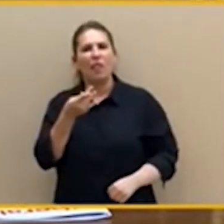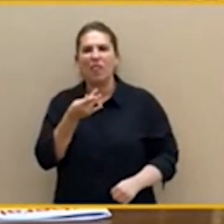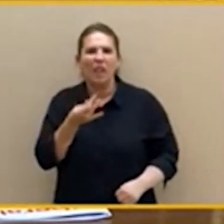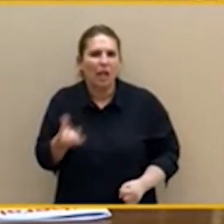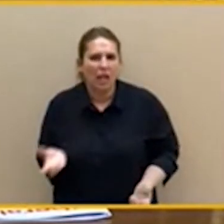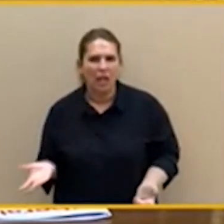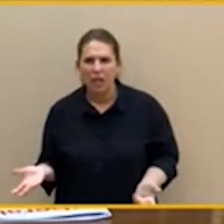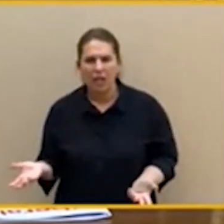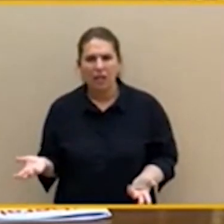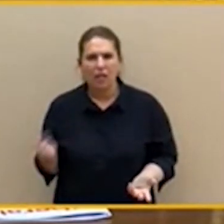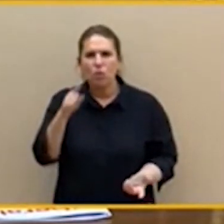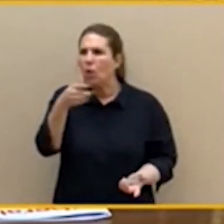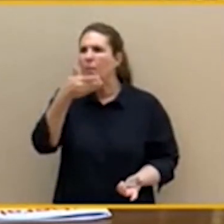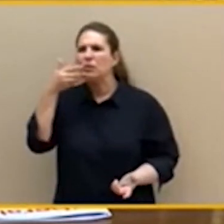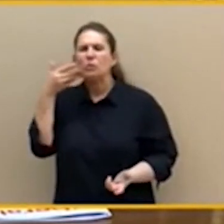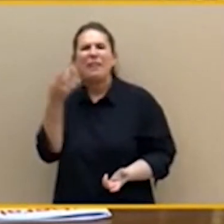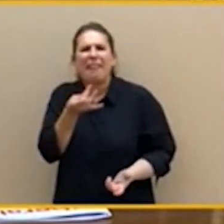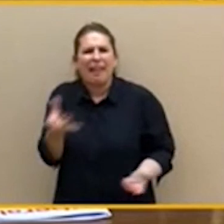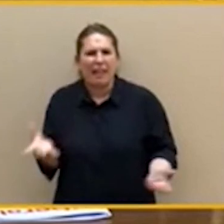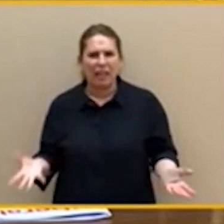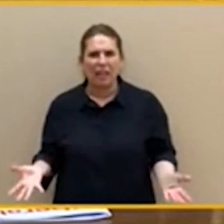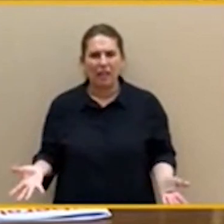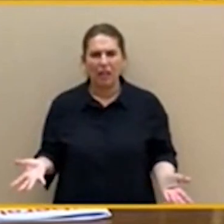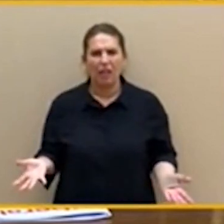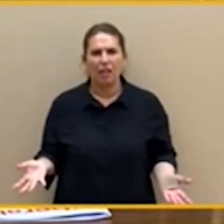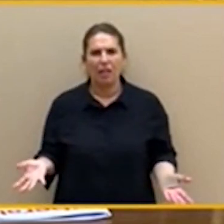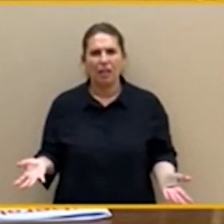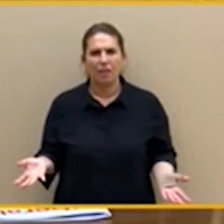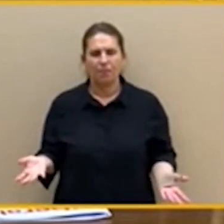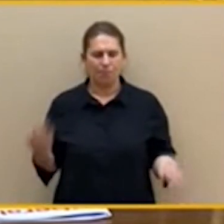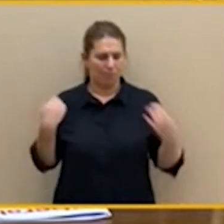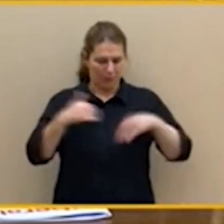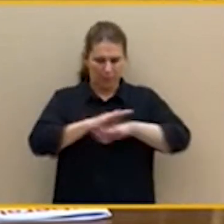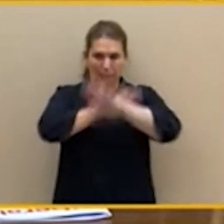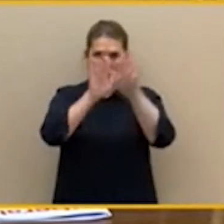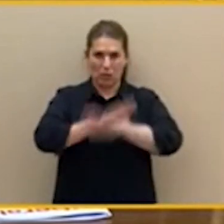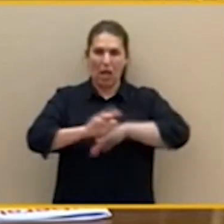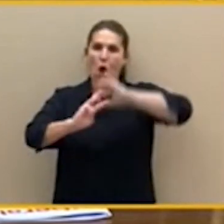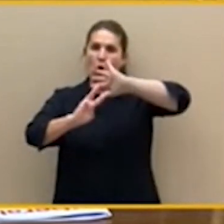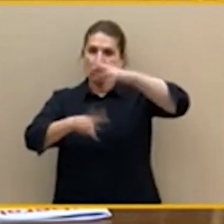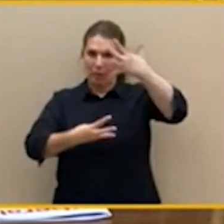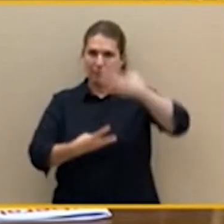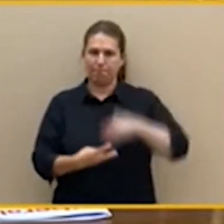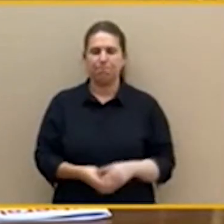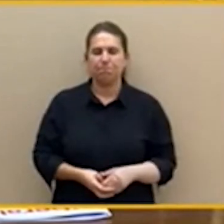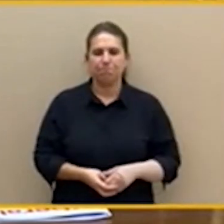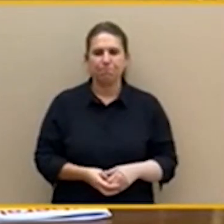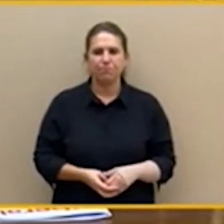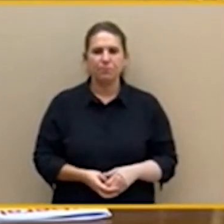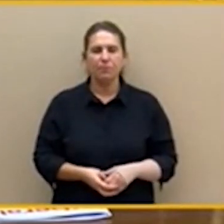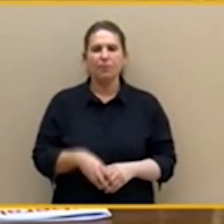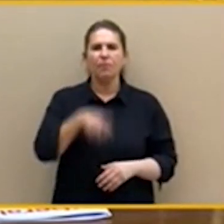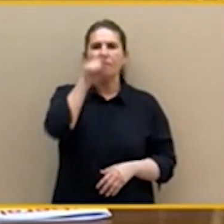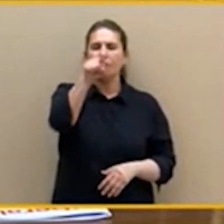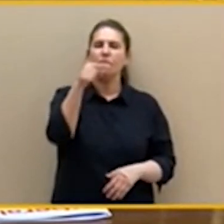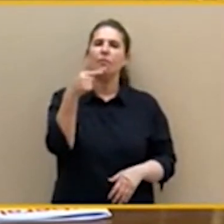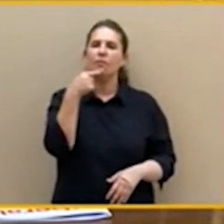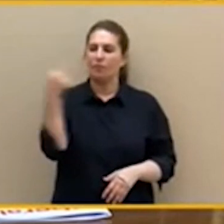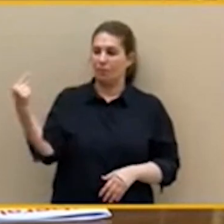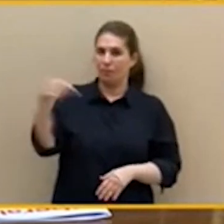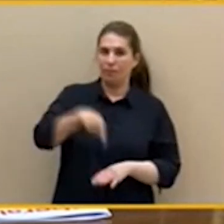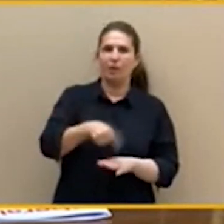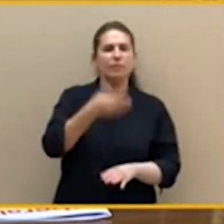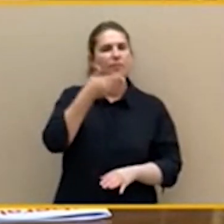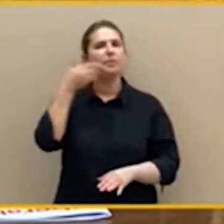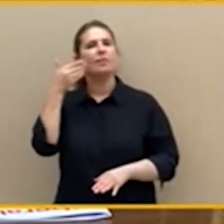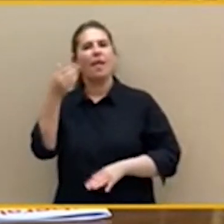acabar, la octava mentira general del Estado. Usted ha venido aquí a presumir de sus apoyos parlamentarios. Y ha dicho, no,